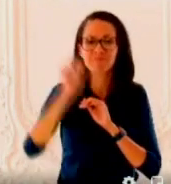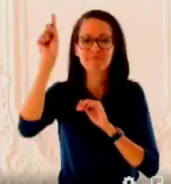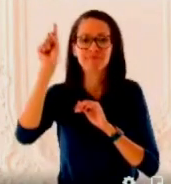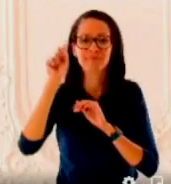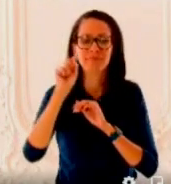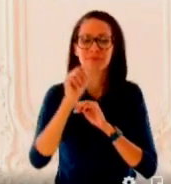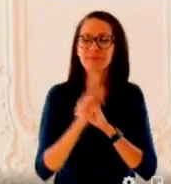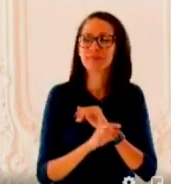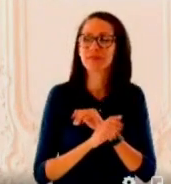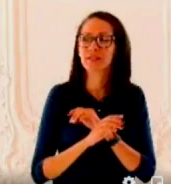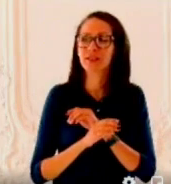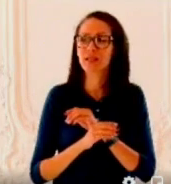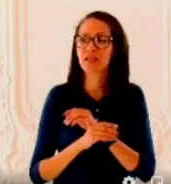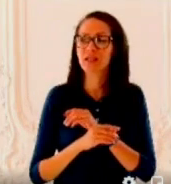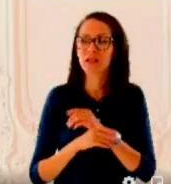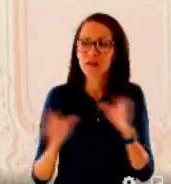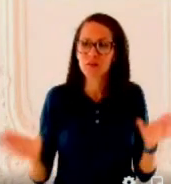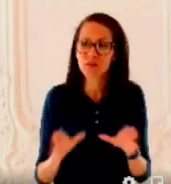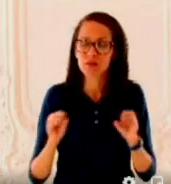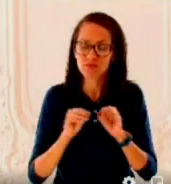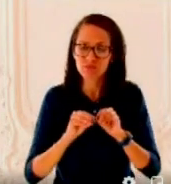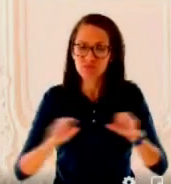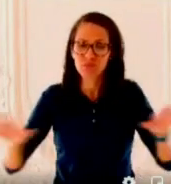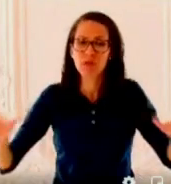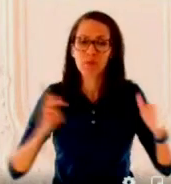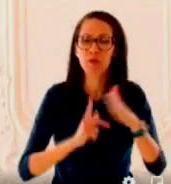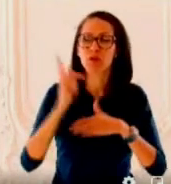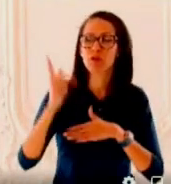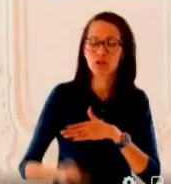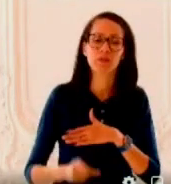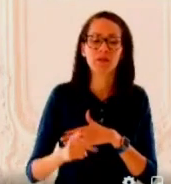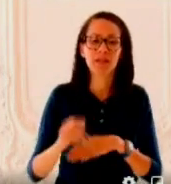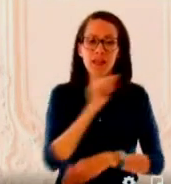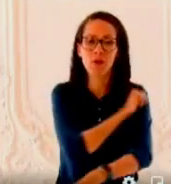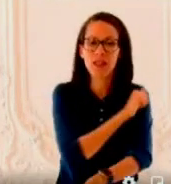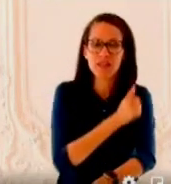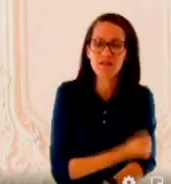proyecto de expandir la PR-22 hacia Aguadilla.